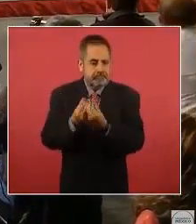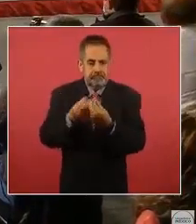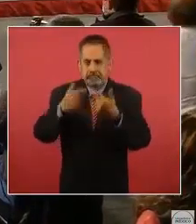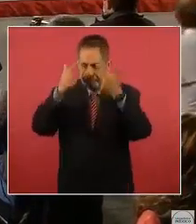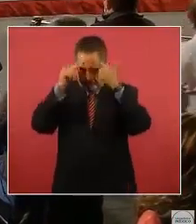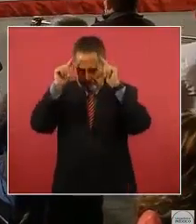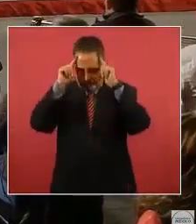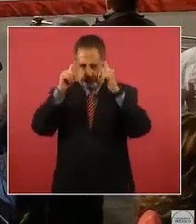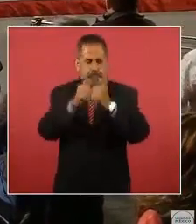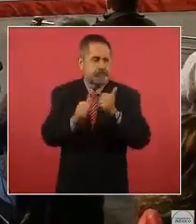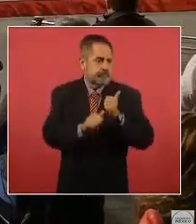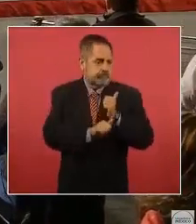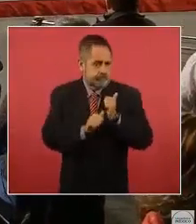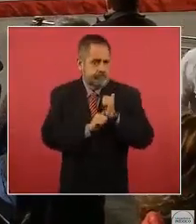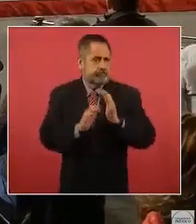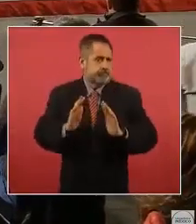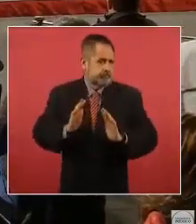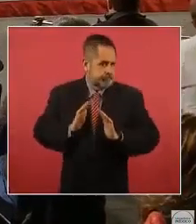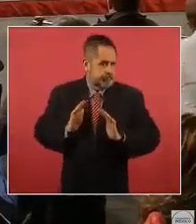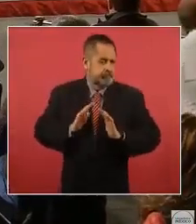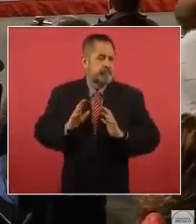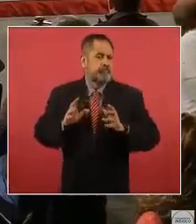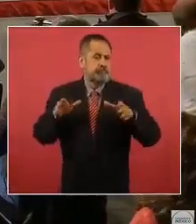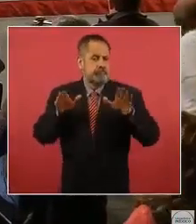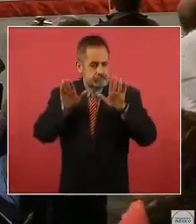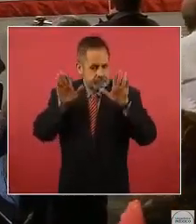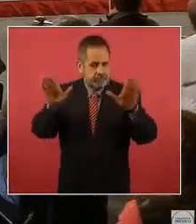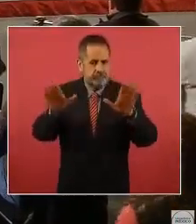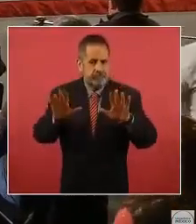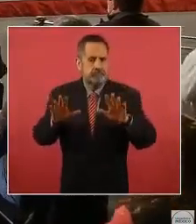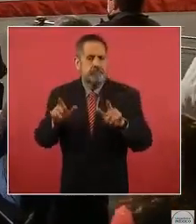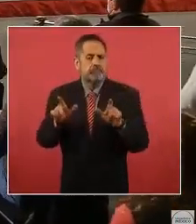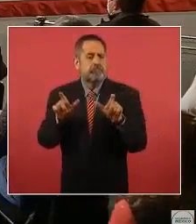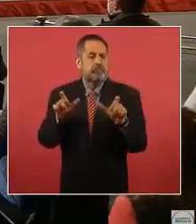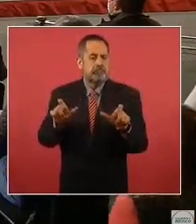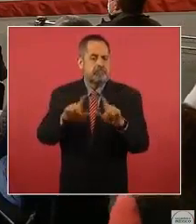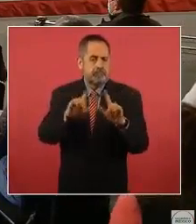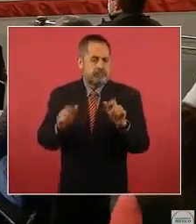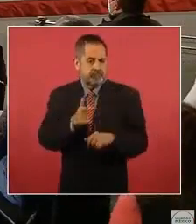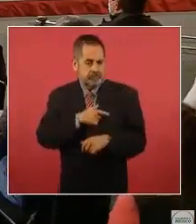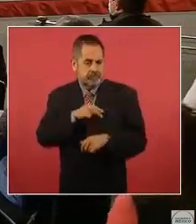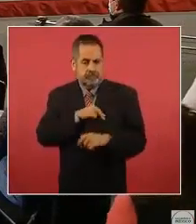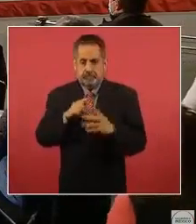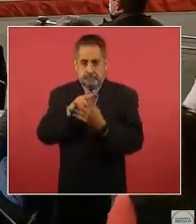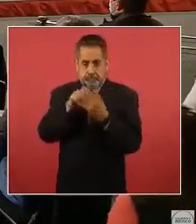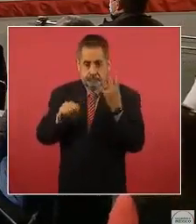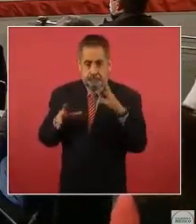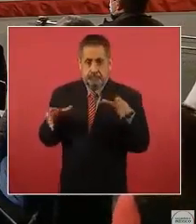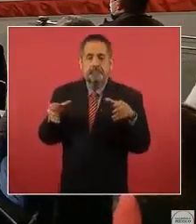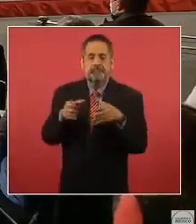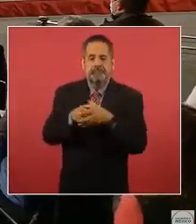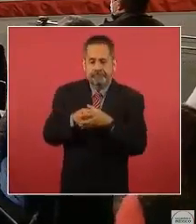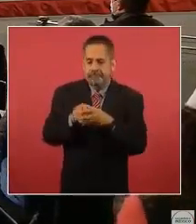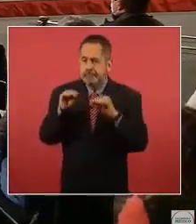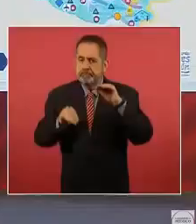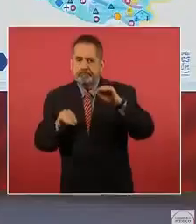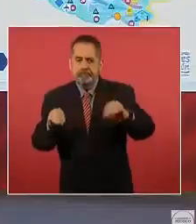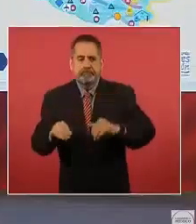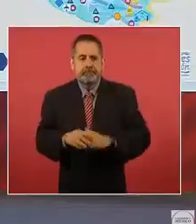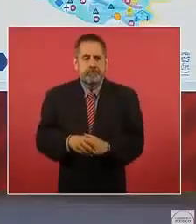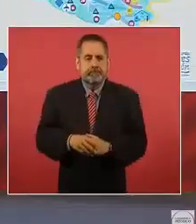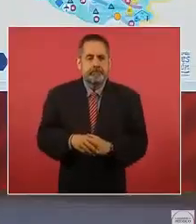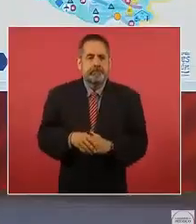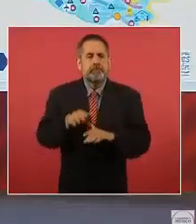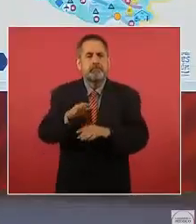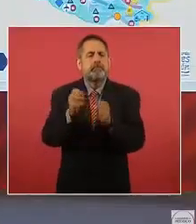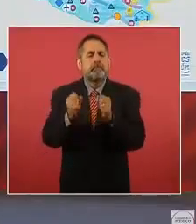personal del ejército de la fuerza aérea y de la guardia nacional aquí tenemos estas ocho misiones de estrategia nacional de